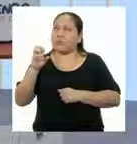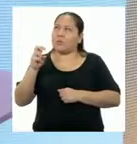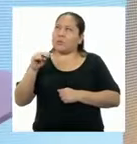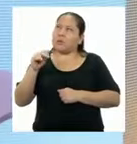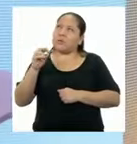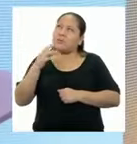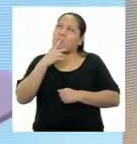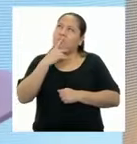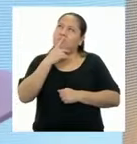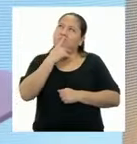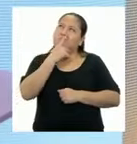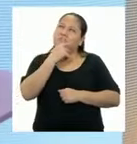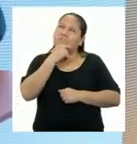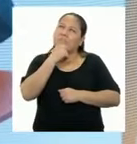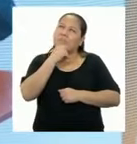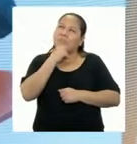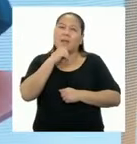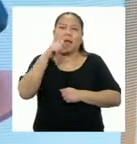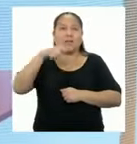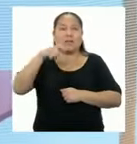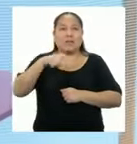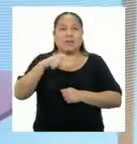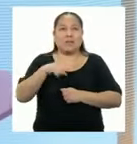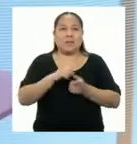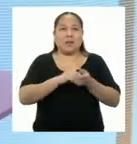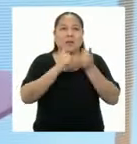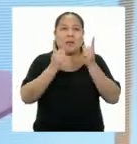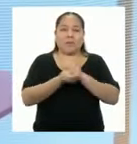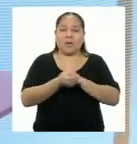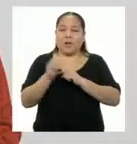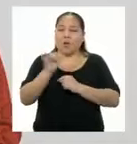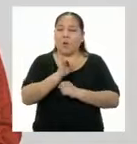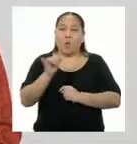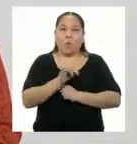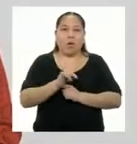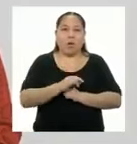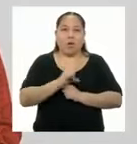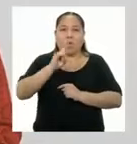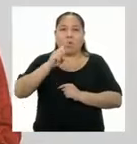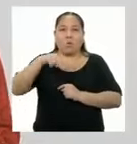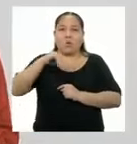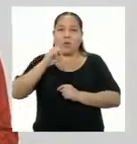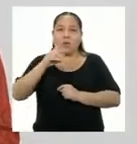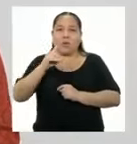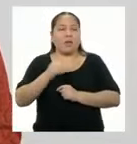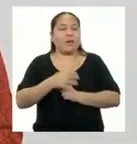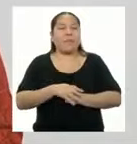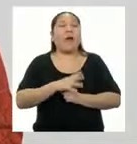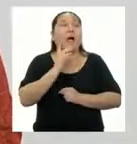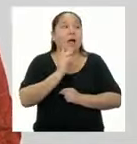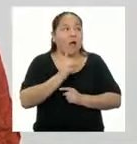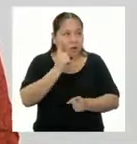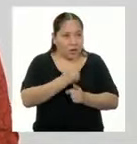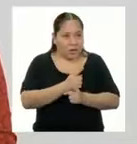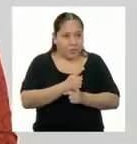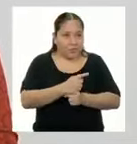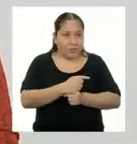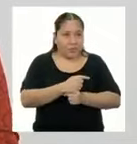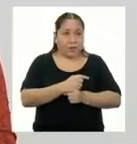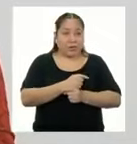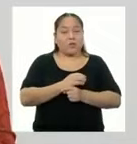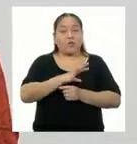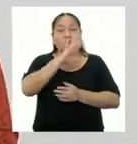centímetros. Tengo que convertirlos en una misma unidad. Muy bien. Y por convención, todas